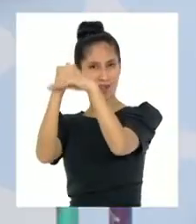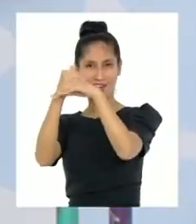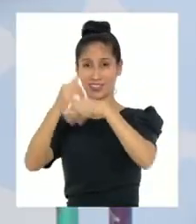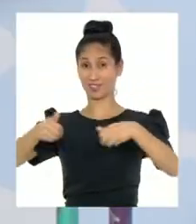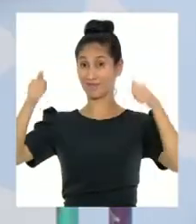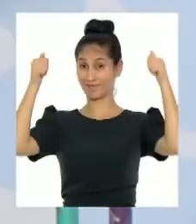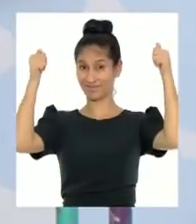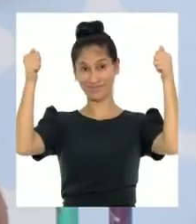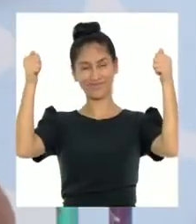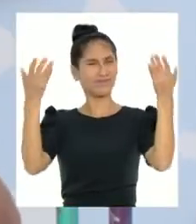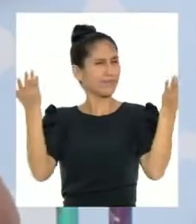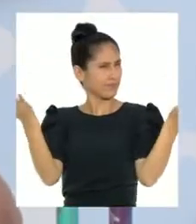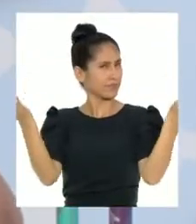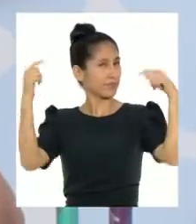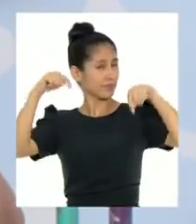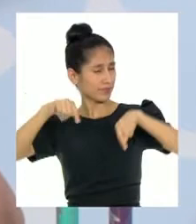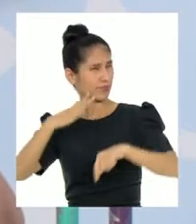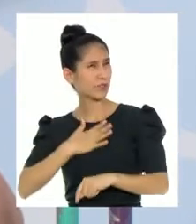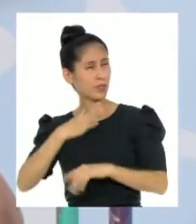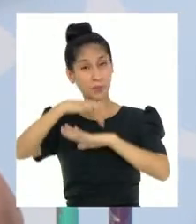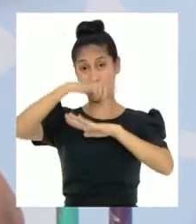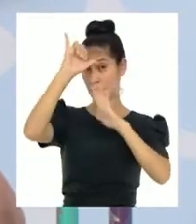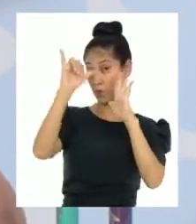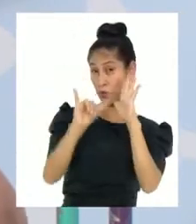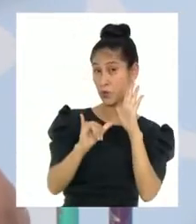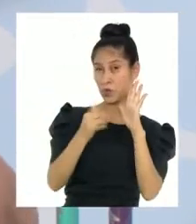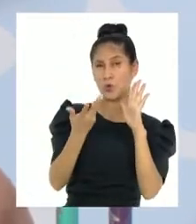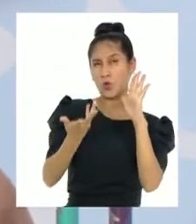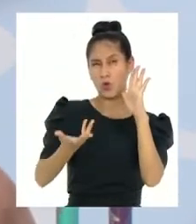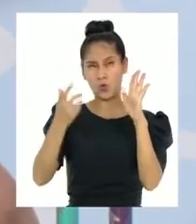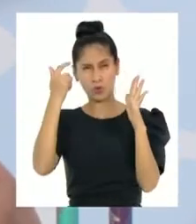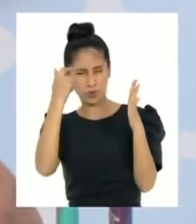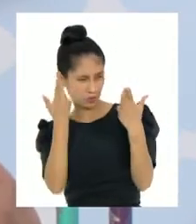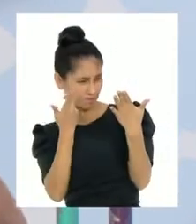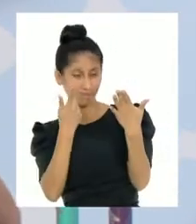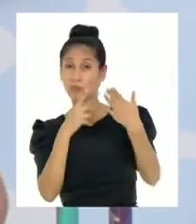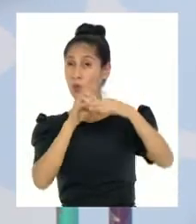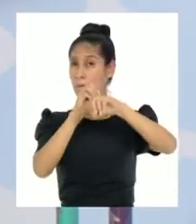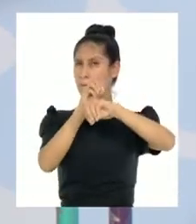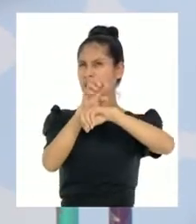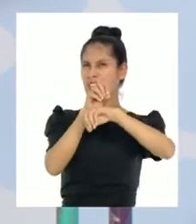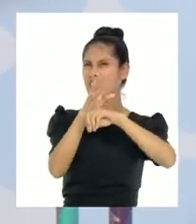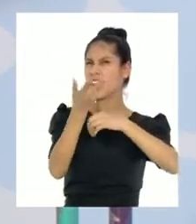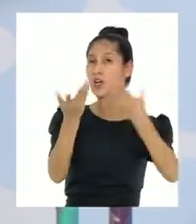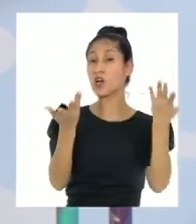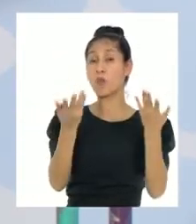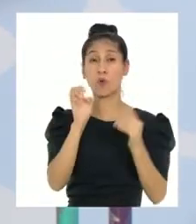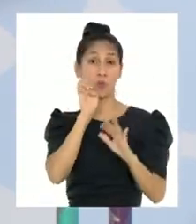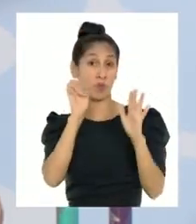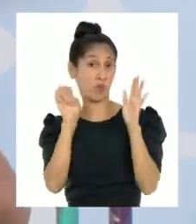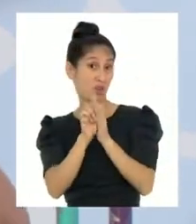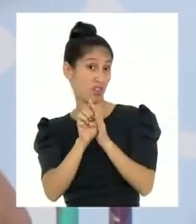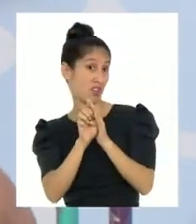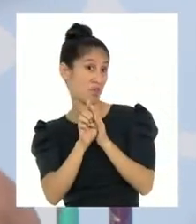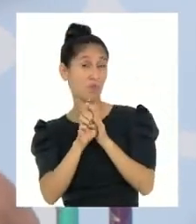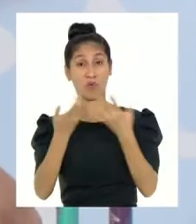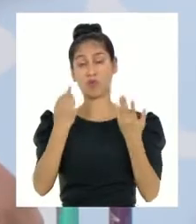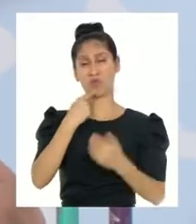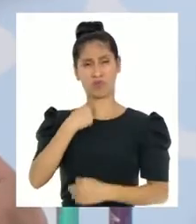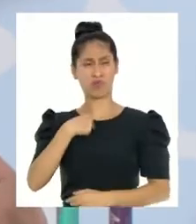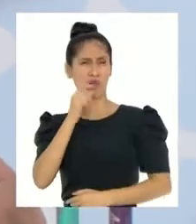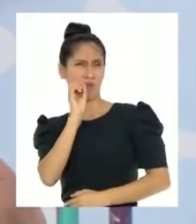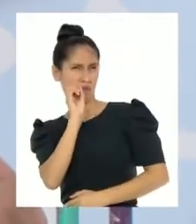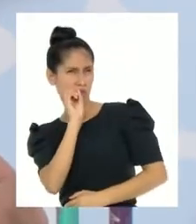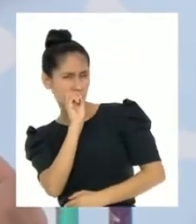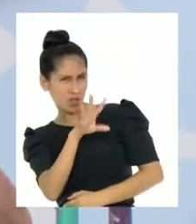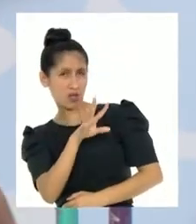Por mi parte, para mi proyecto, no puedo dar los mensajes clásicos como el racismo es malo. De acuerdo a